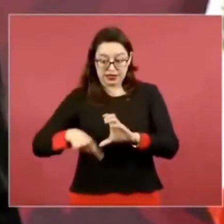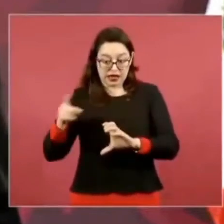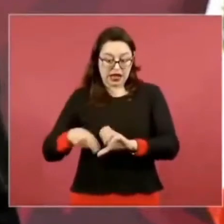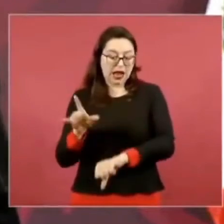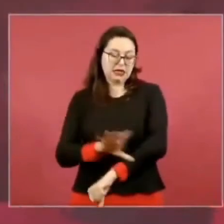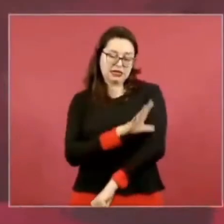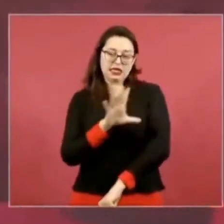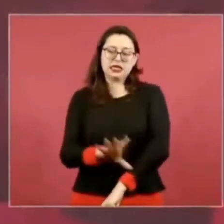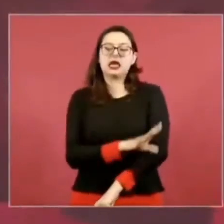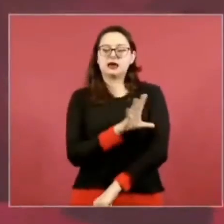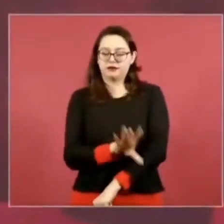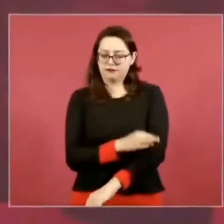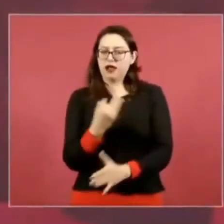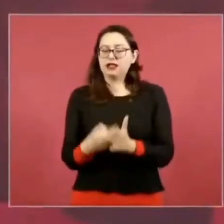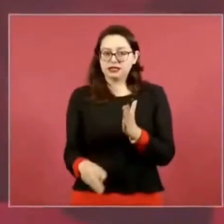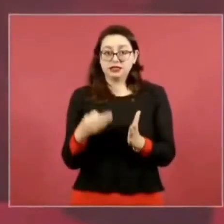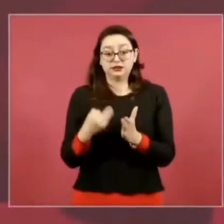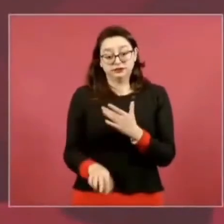generación de energía